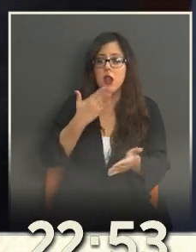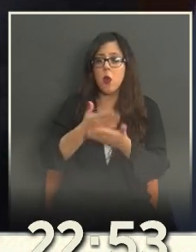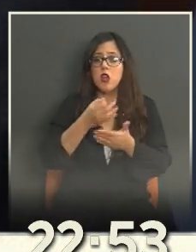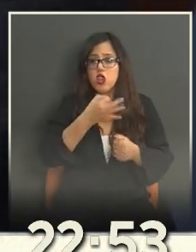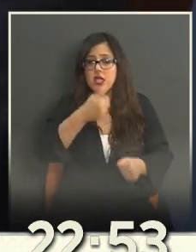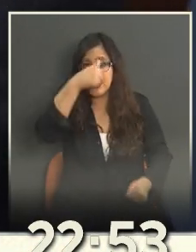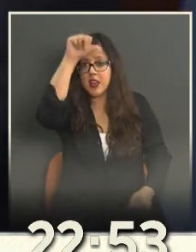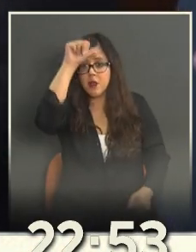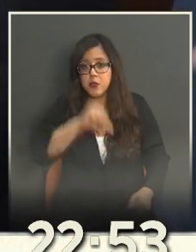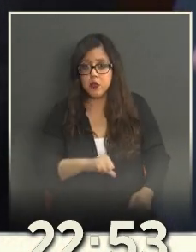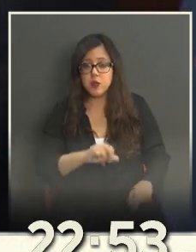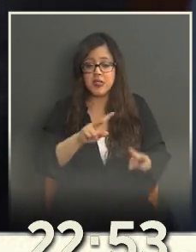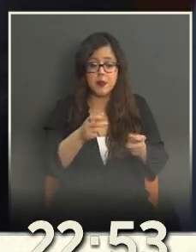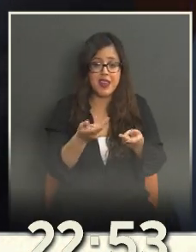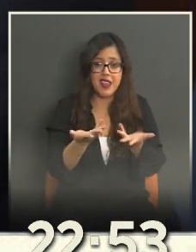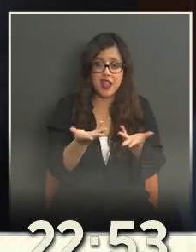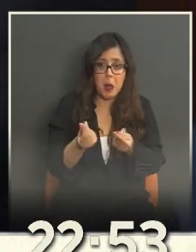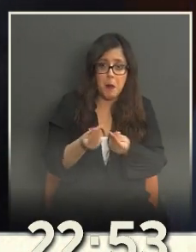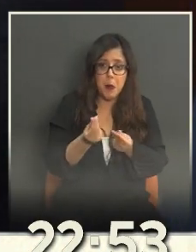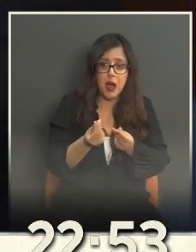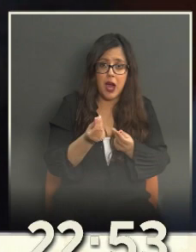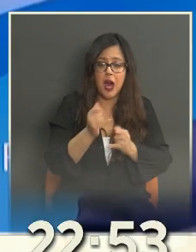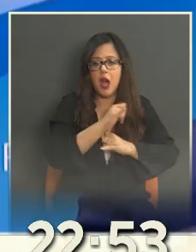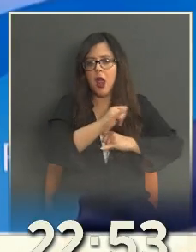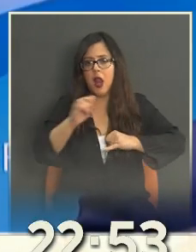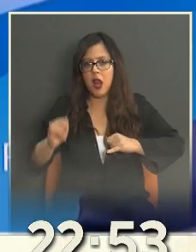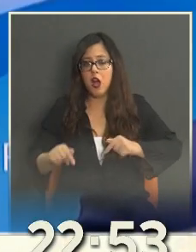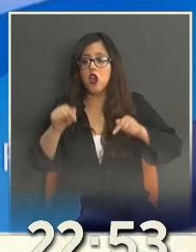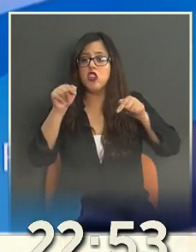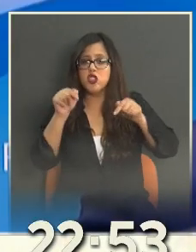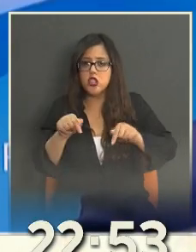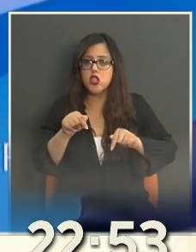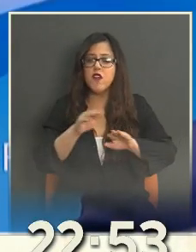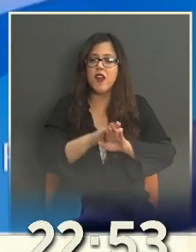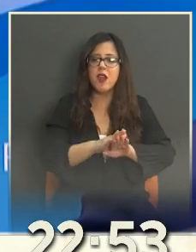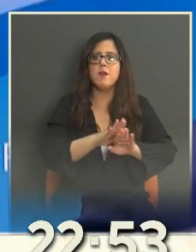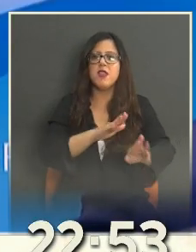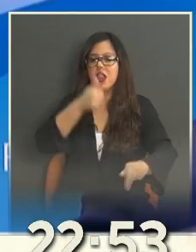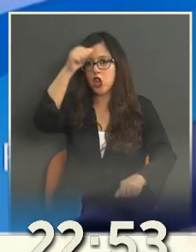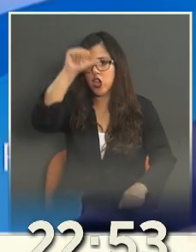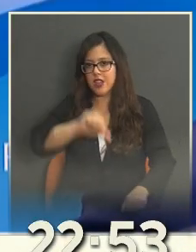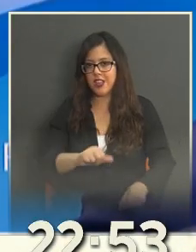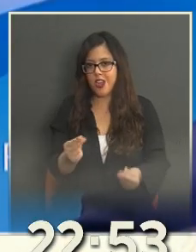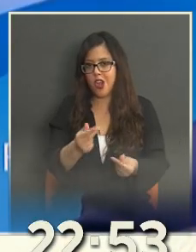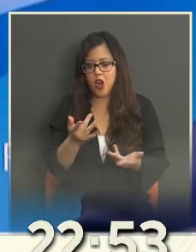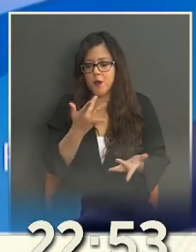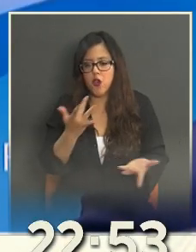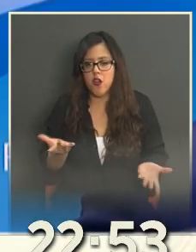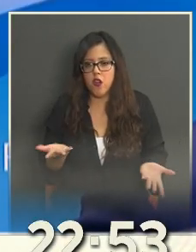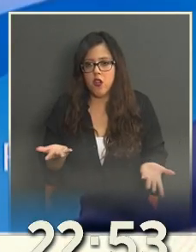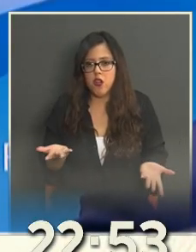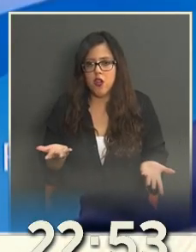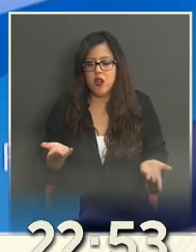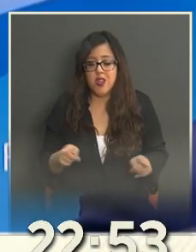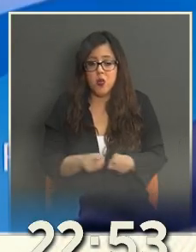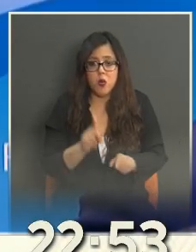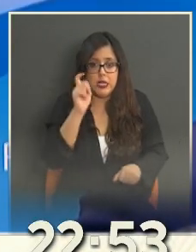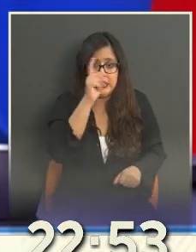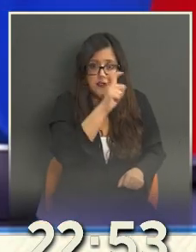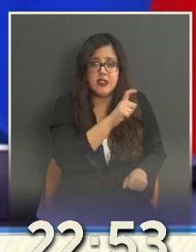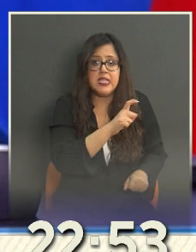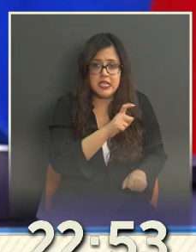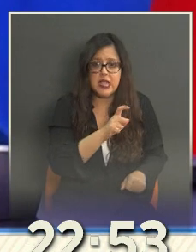ejercicio de hacer a ucrania y dependientes de rusia es lo que va a impedir con las acciones económicas porque son bastante duras son bastante fuertes